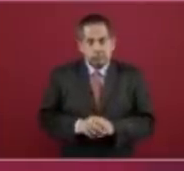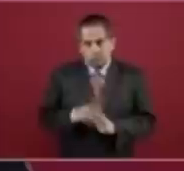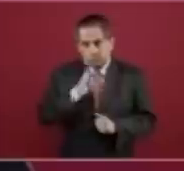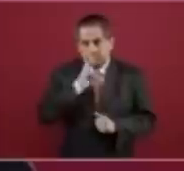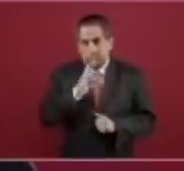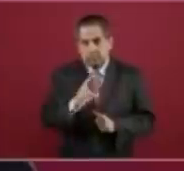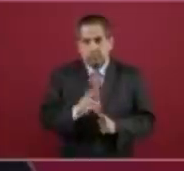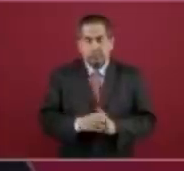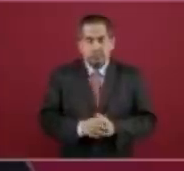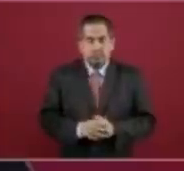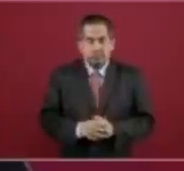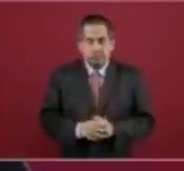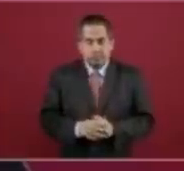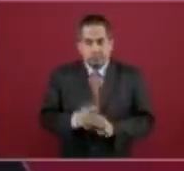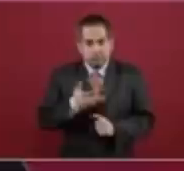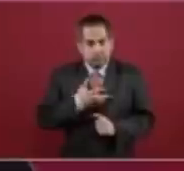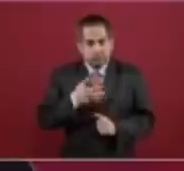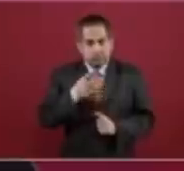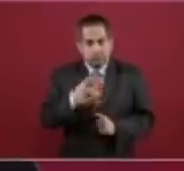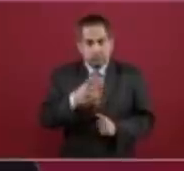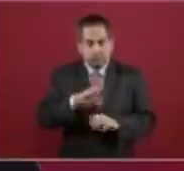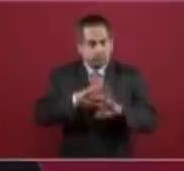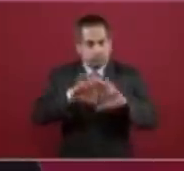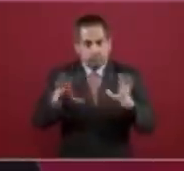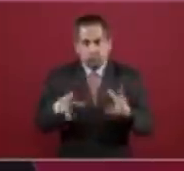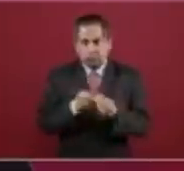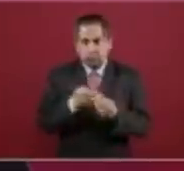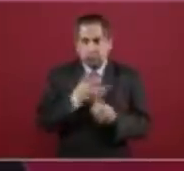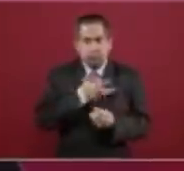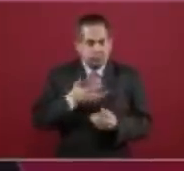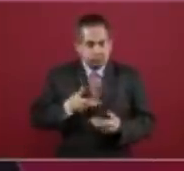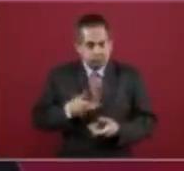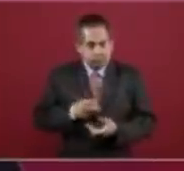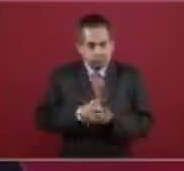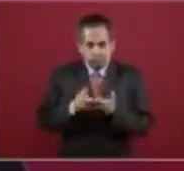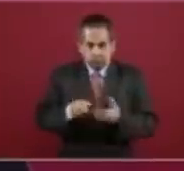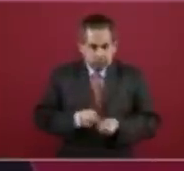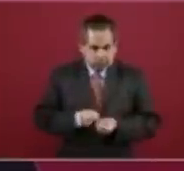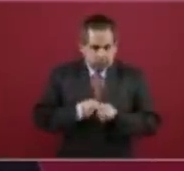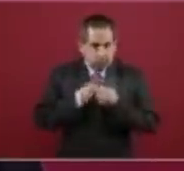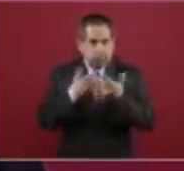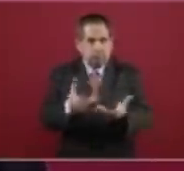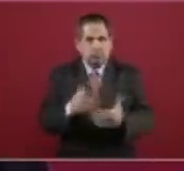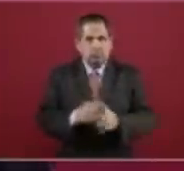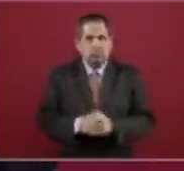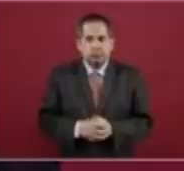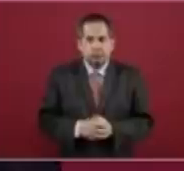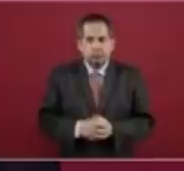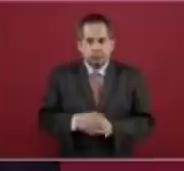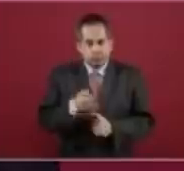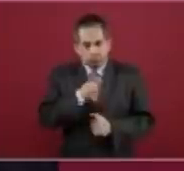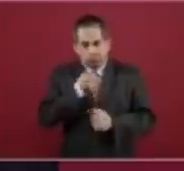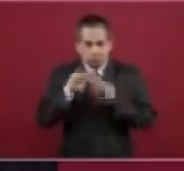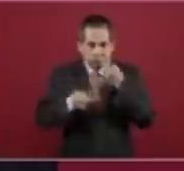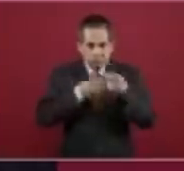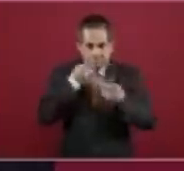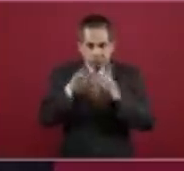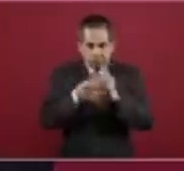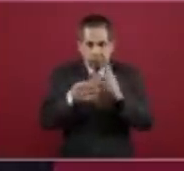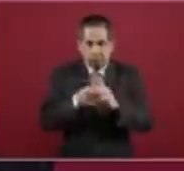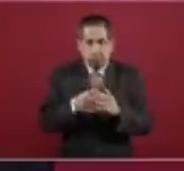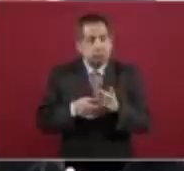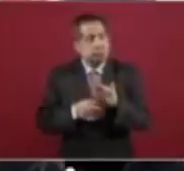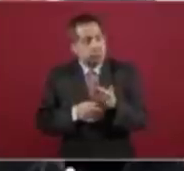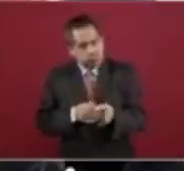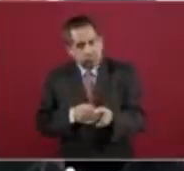contestándote que tienes todo el derecho de manifestarte, que lo has expresado, que esto